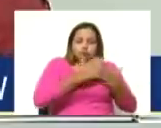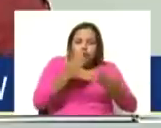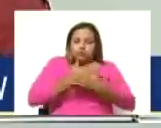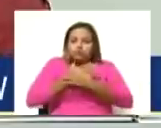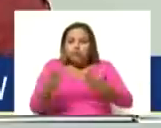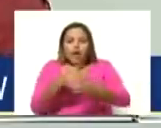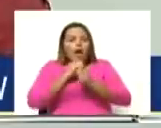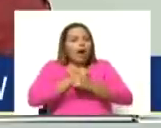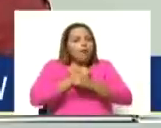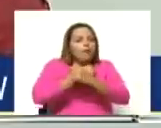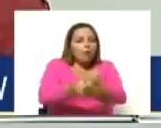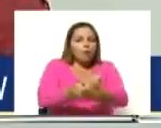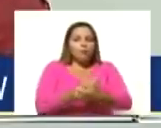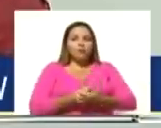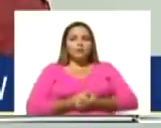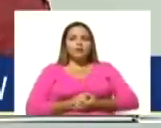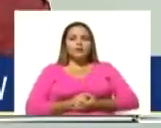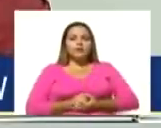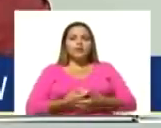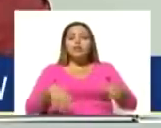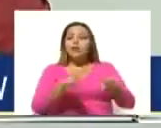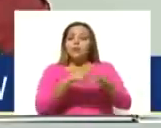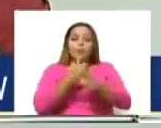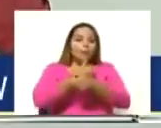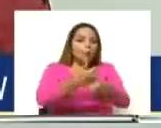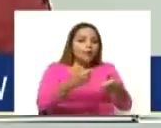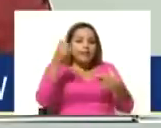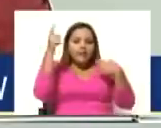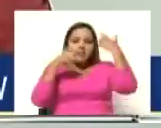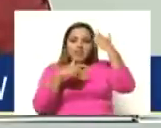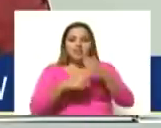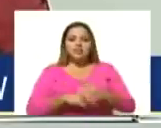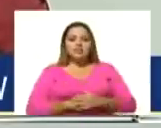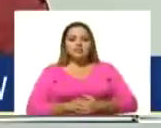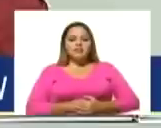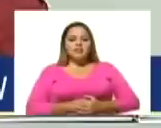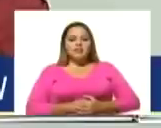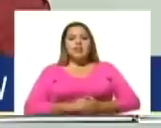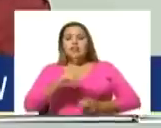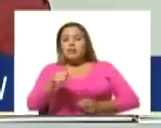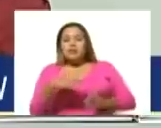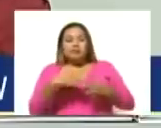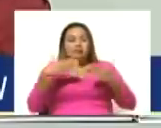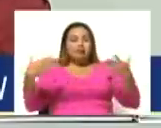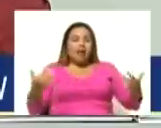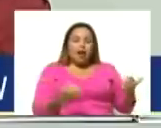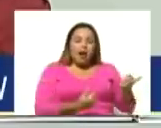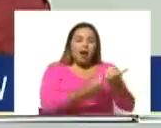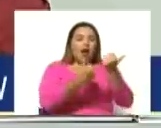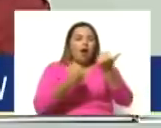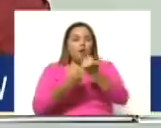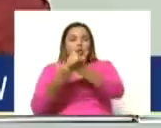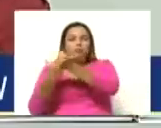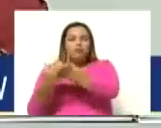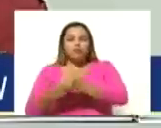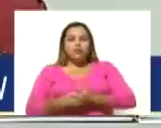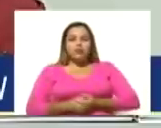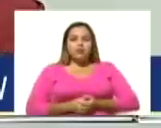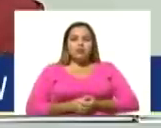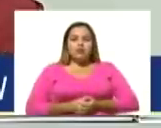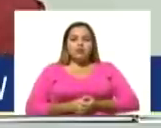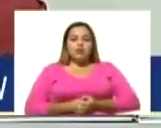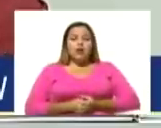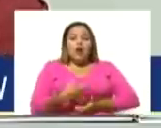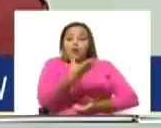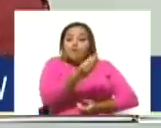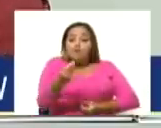su amor, que es el amor chavista, y su enorme solidaridad con aquellos que, mira, muchos